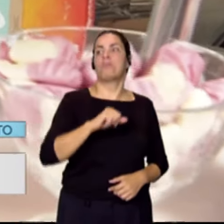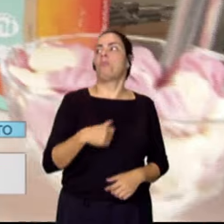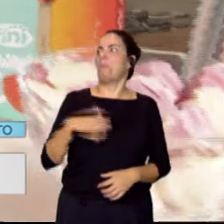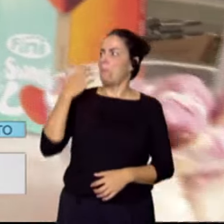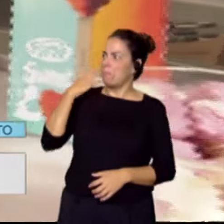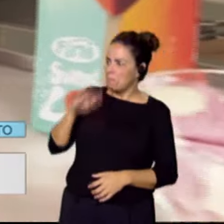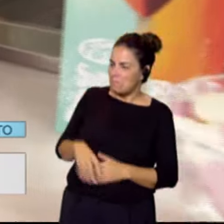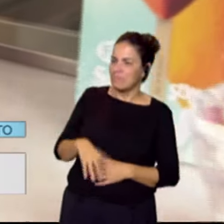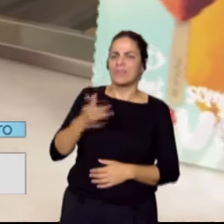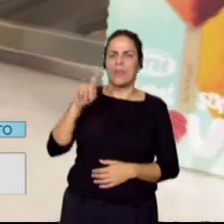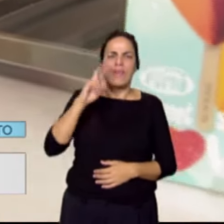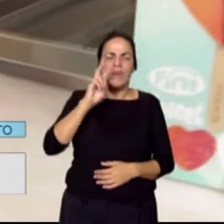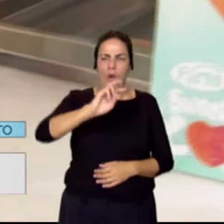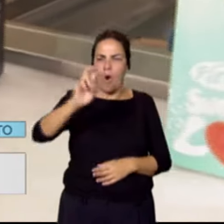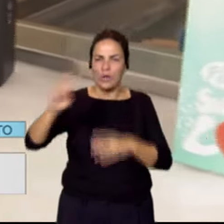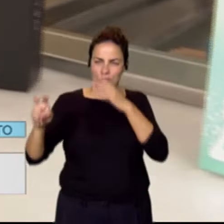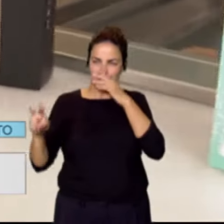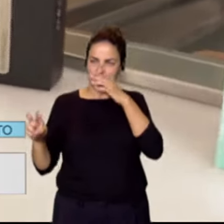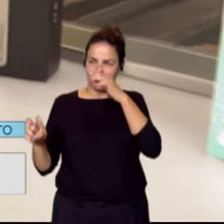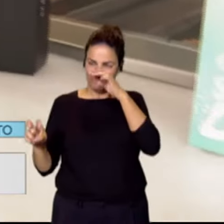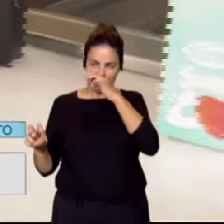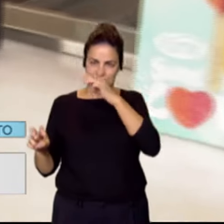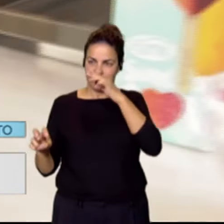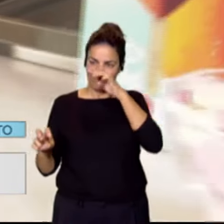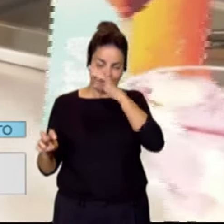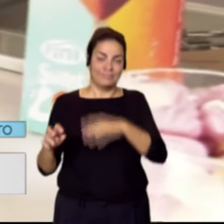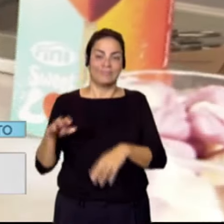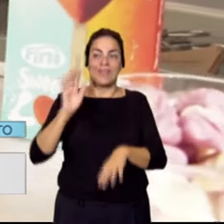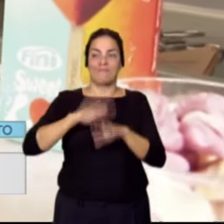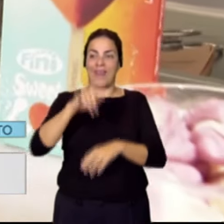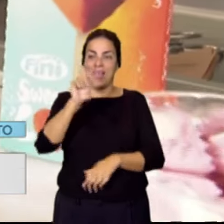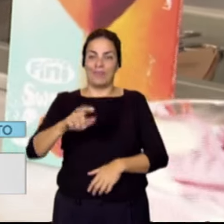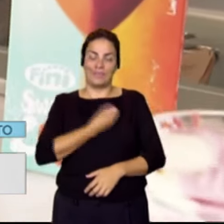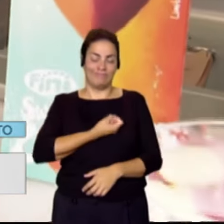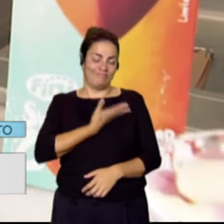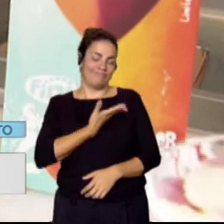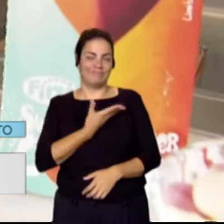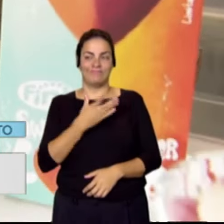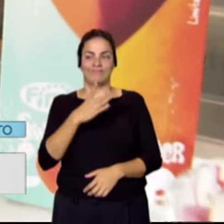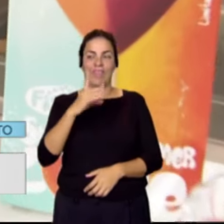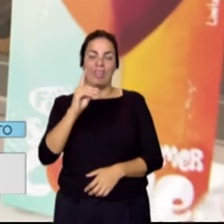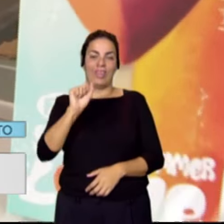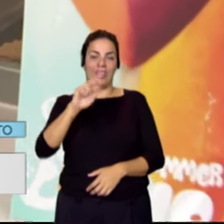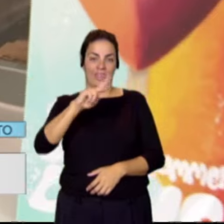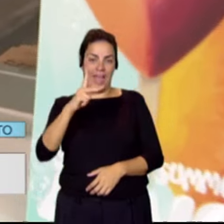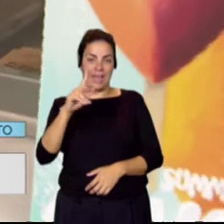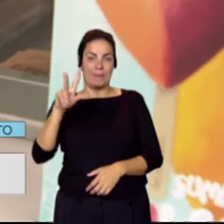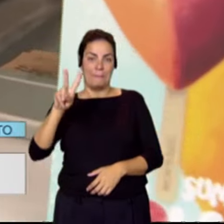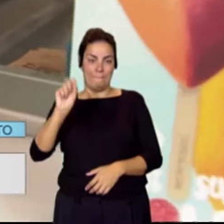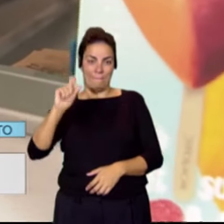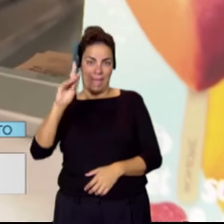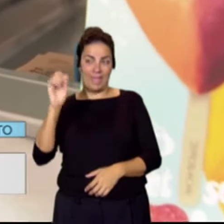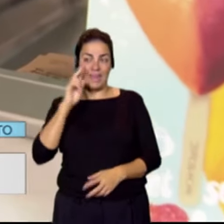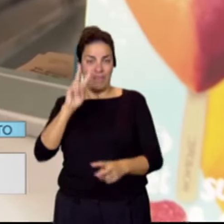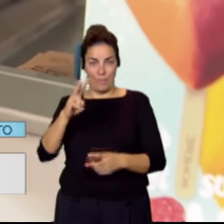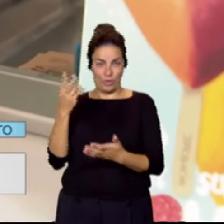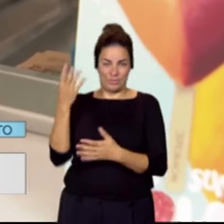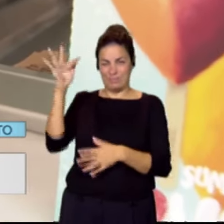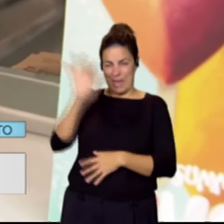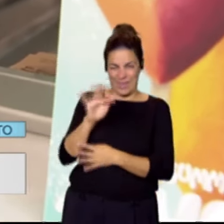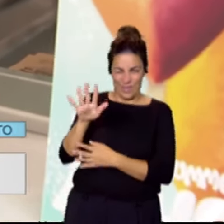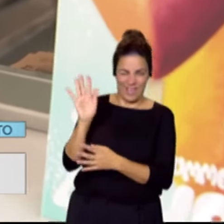otros pues muy curiosos no para todos esos fans de dar vader lo estamos viendo en imagen no un polo muy divertido también es un